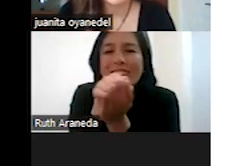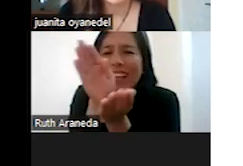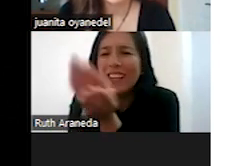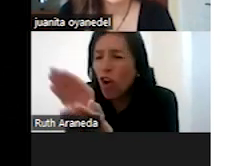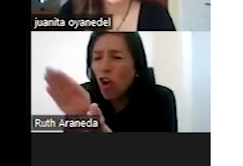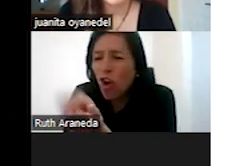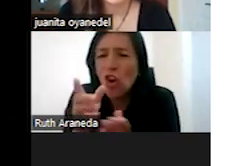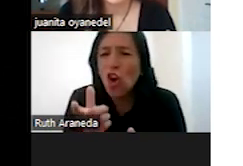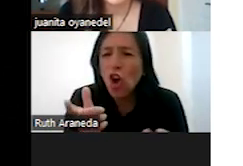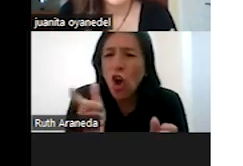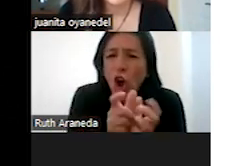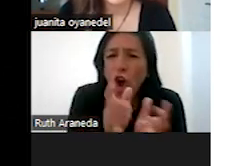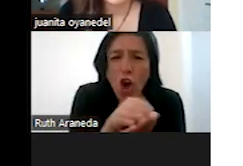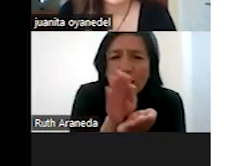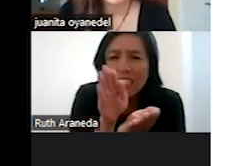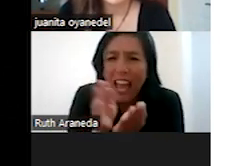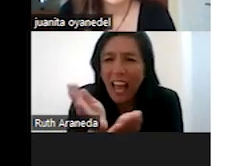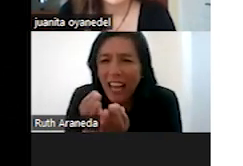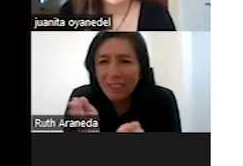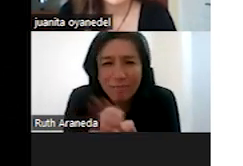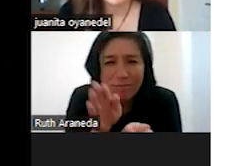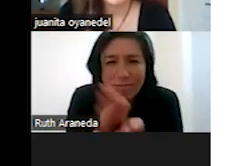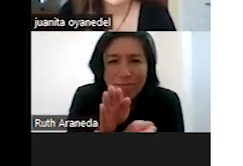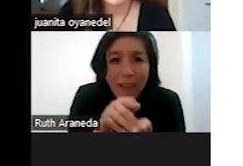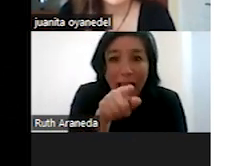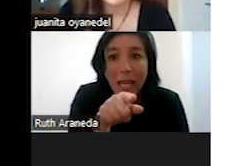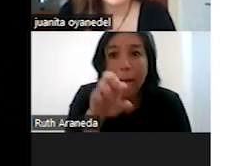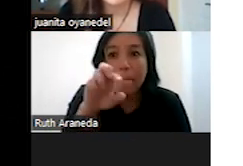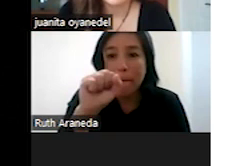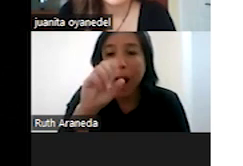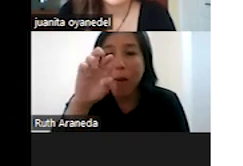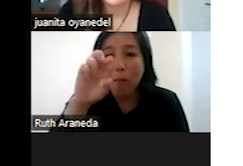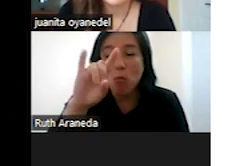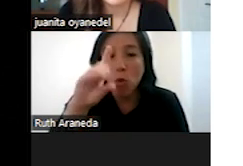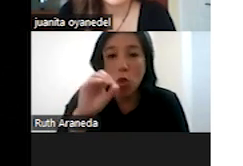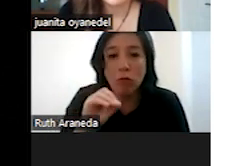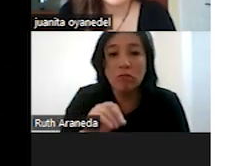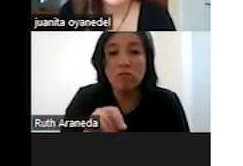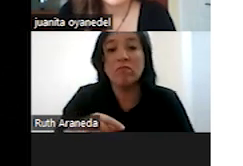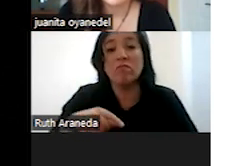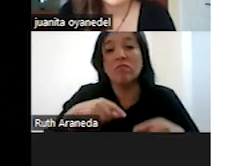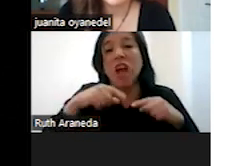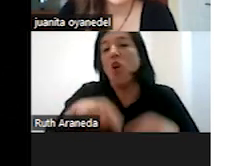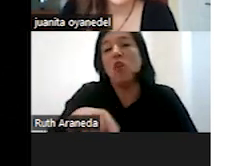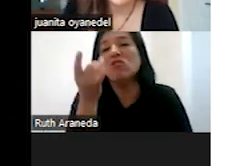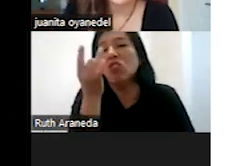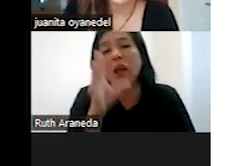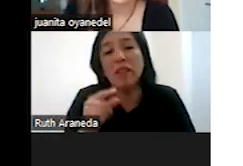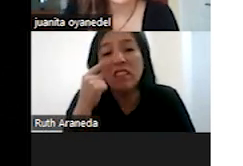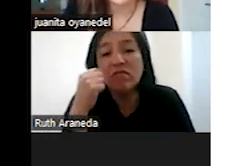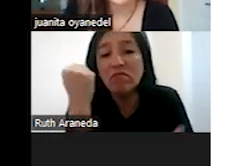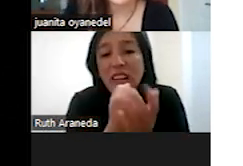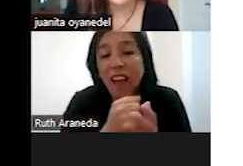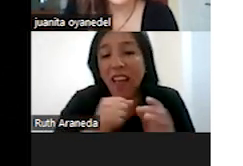decir, donde dominan las conchas, obviamente, en la zona de Papudo, y lo que ¿Qué edad son el 10 y el 11? Pero esto va a